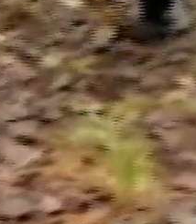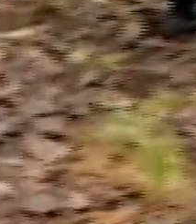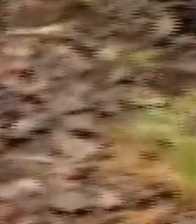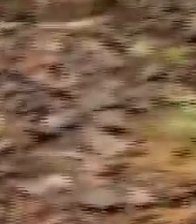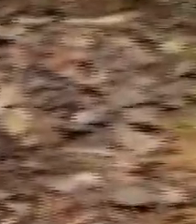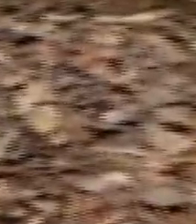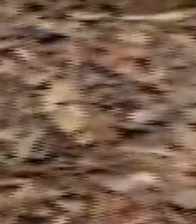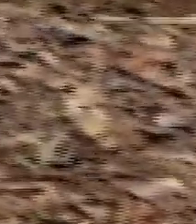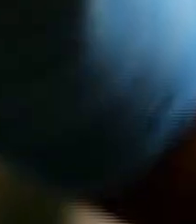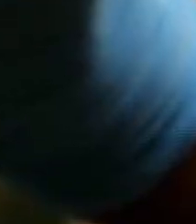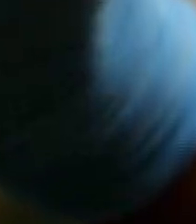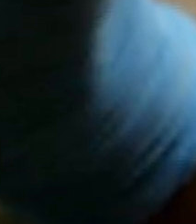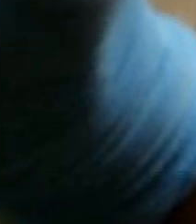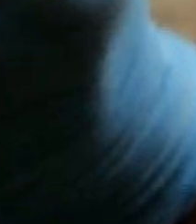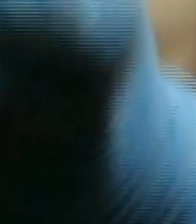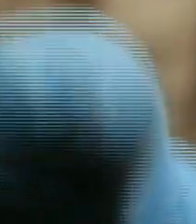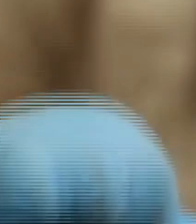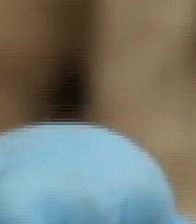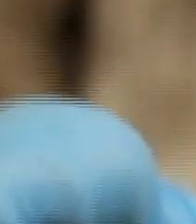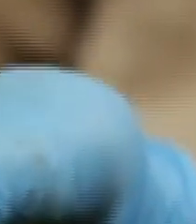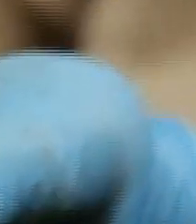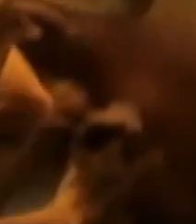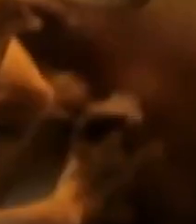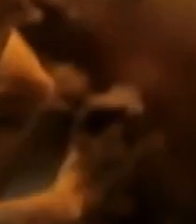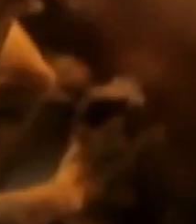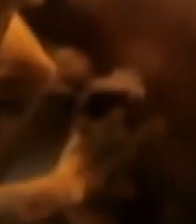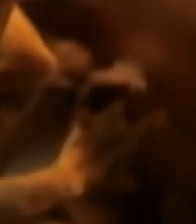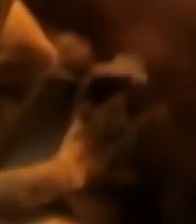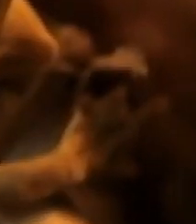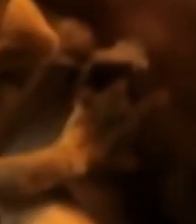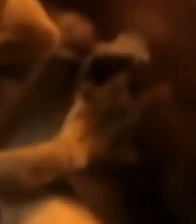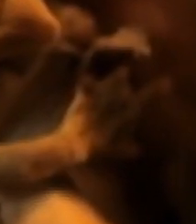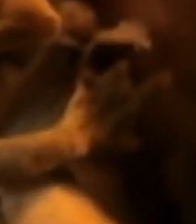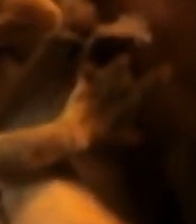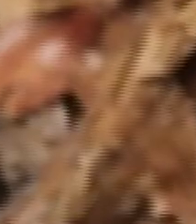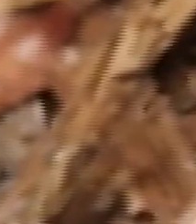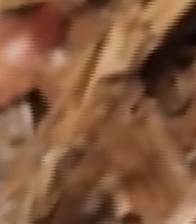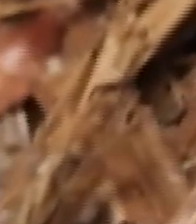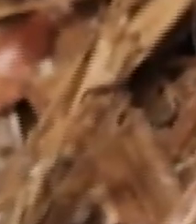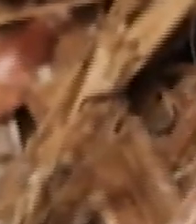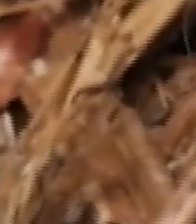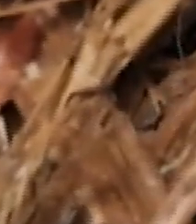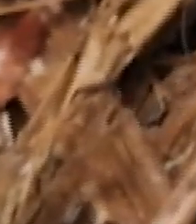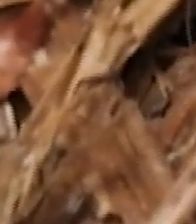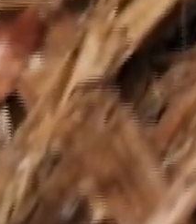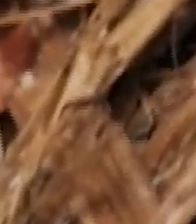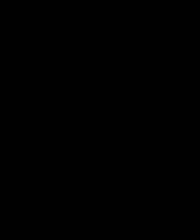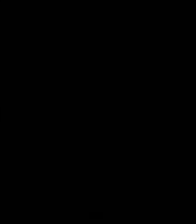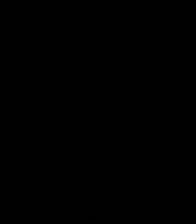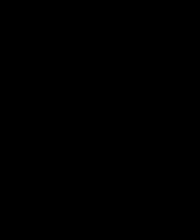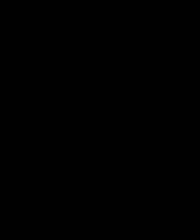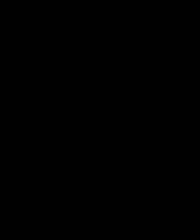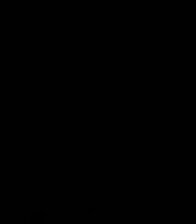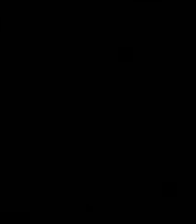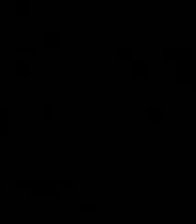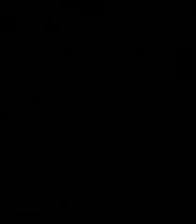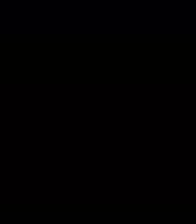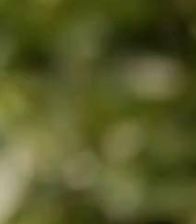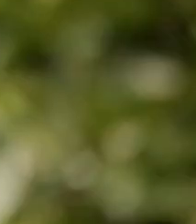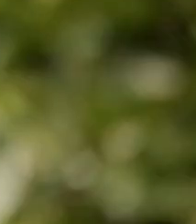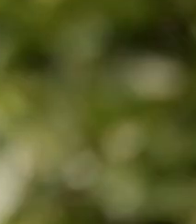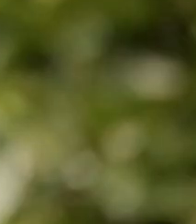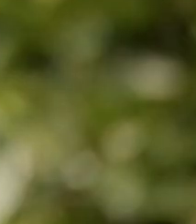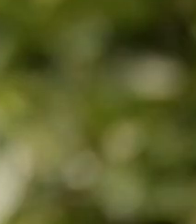las características de los anfibios en Costa Rica, las diversas aplicaciones en la ciencia y las diferentes ayudas al ser